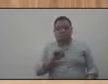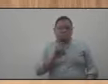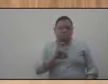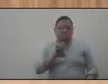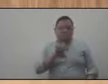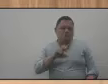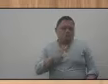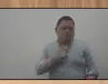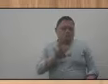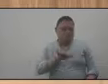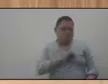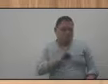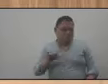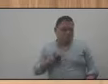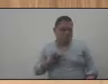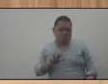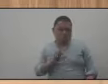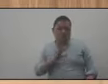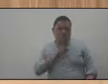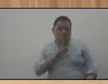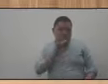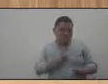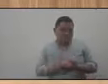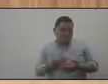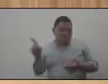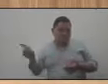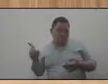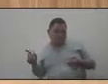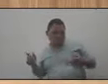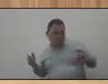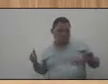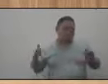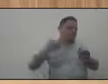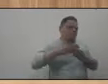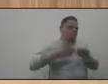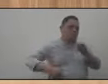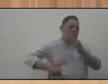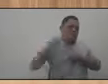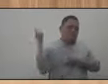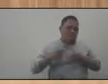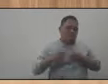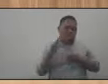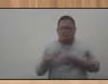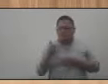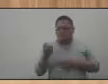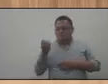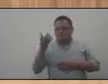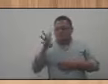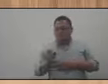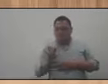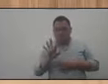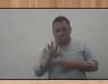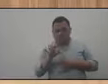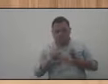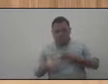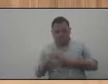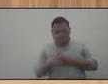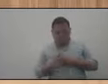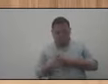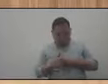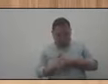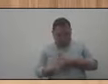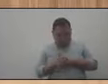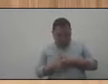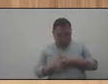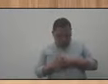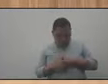sus equipos de trabajo, quienes son los actores directos en la atención de nuestros usuarios en los 19 municipios del departamento y en el